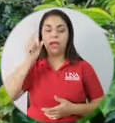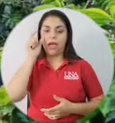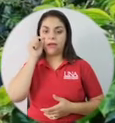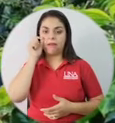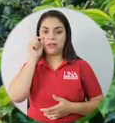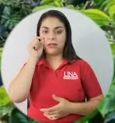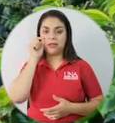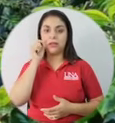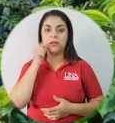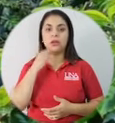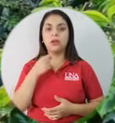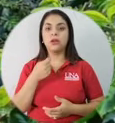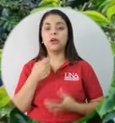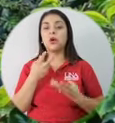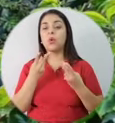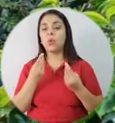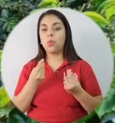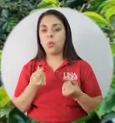saber